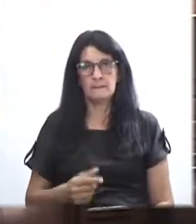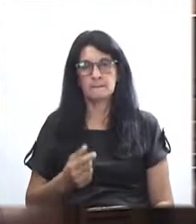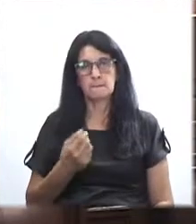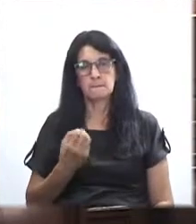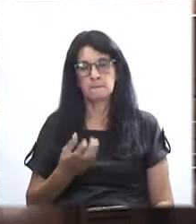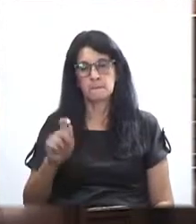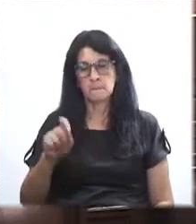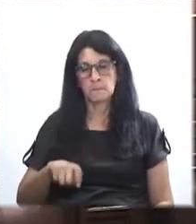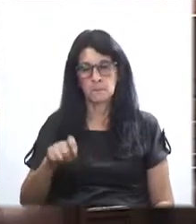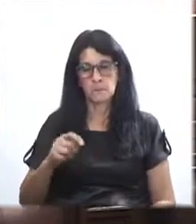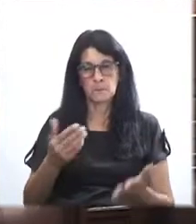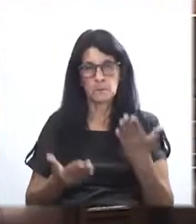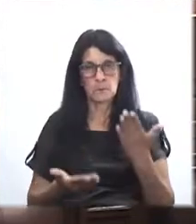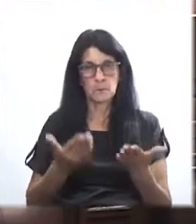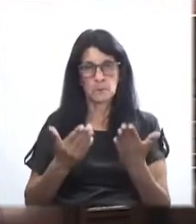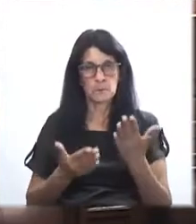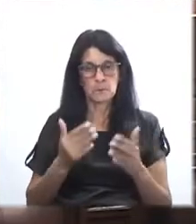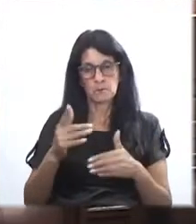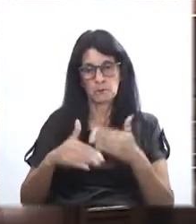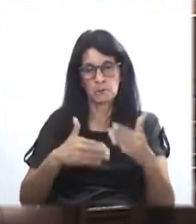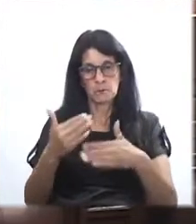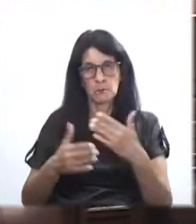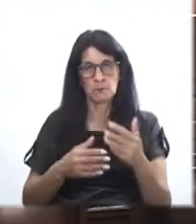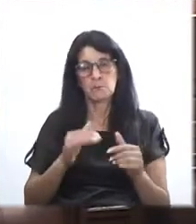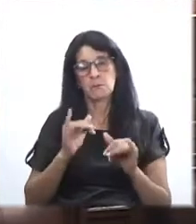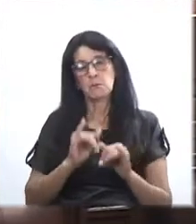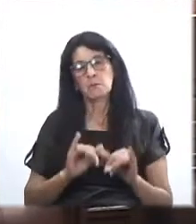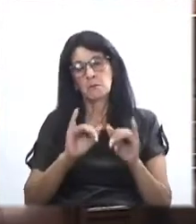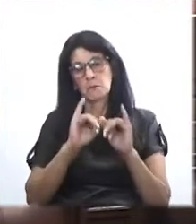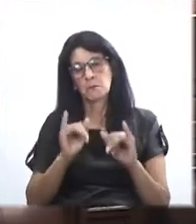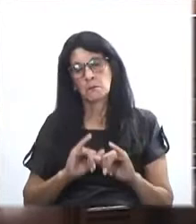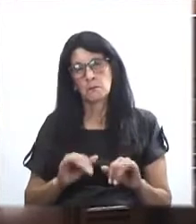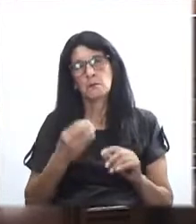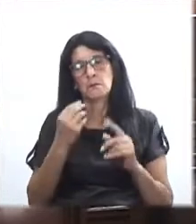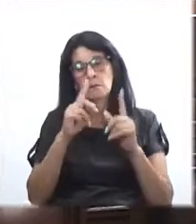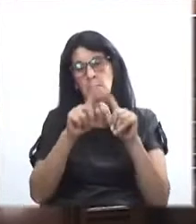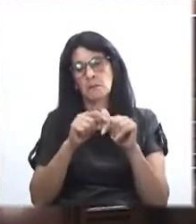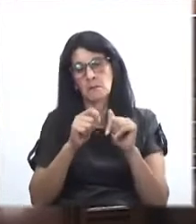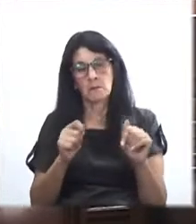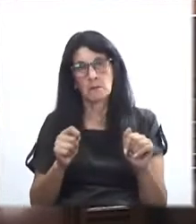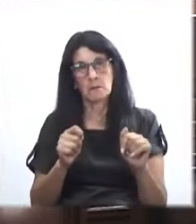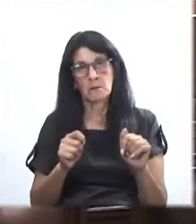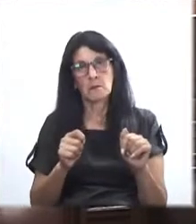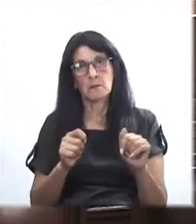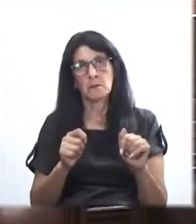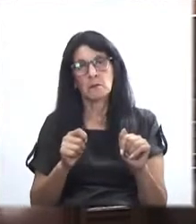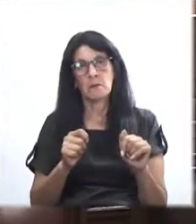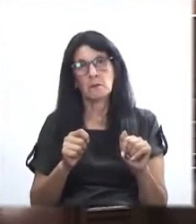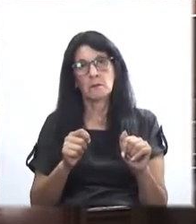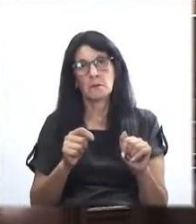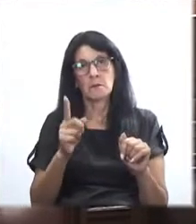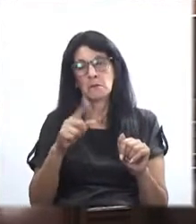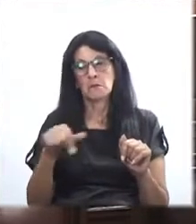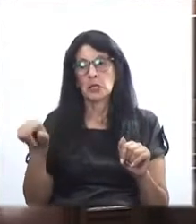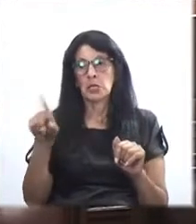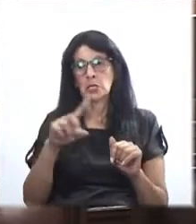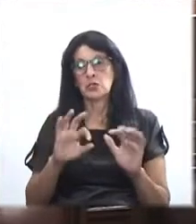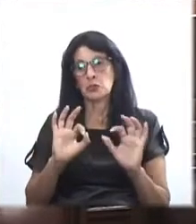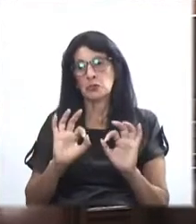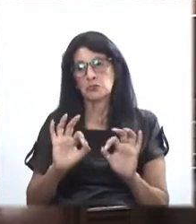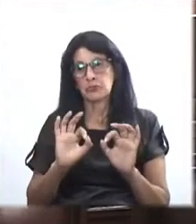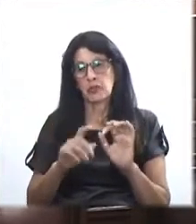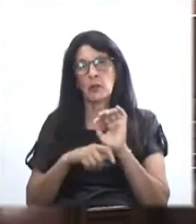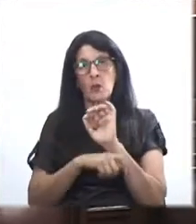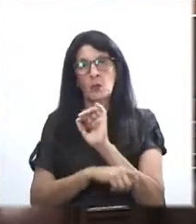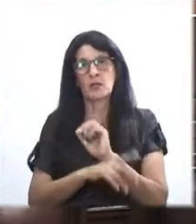juicio prosperó, y felizmente para el PIT-CNT, ellos salieron muy bien del juicio porque la